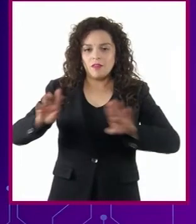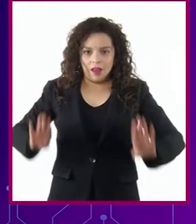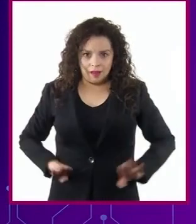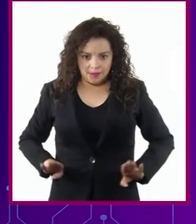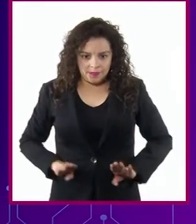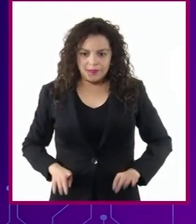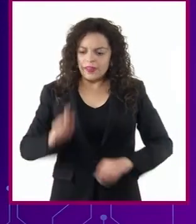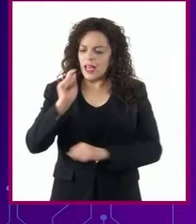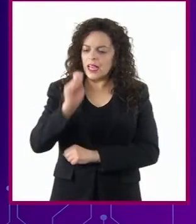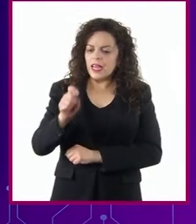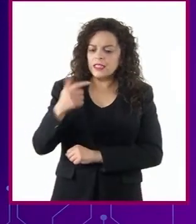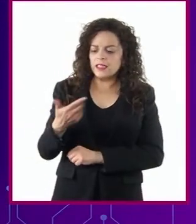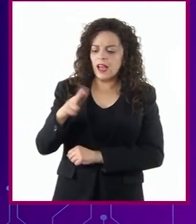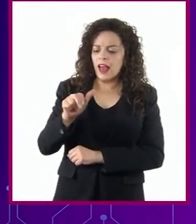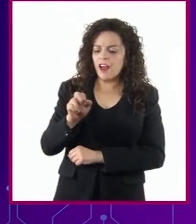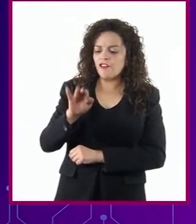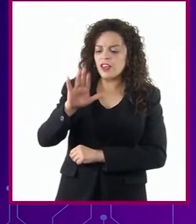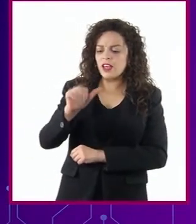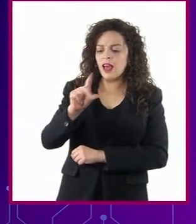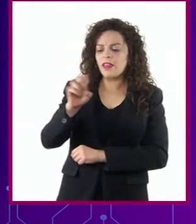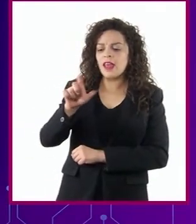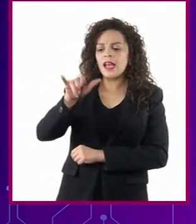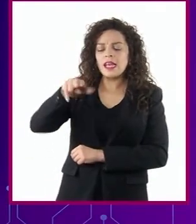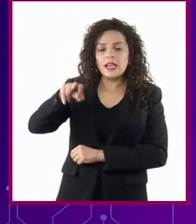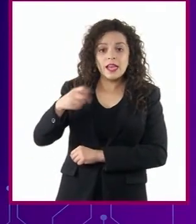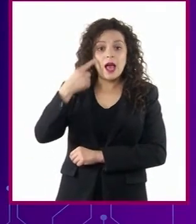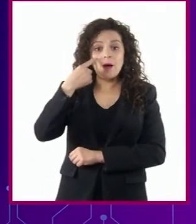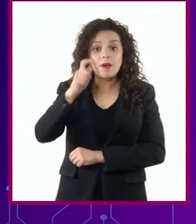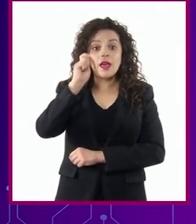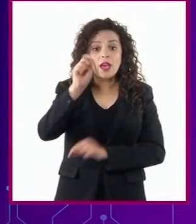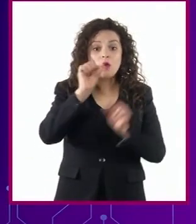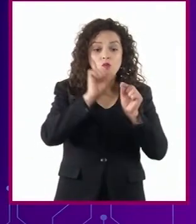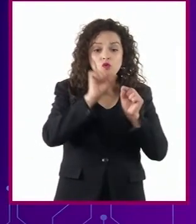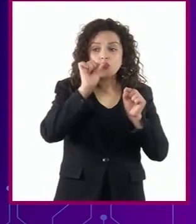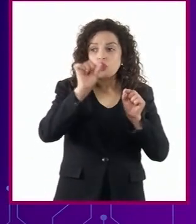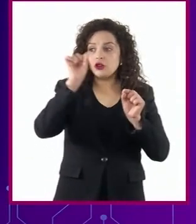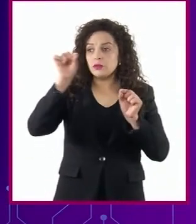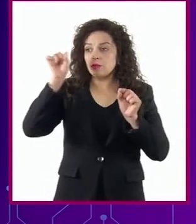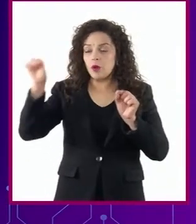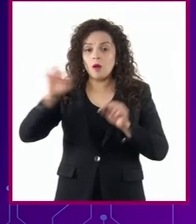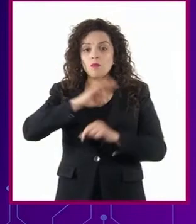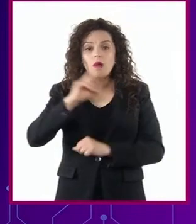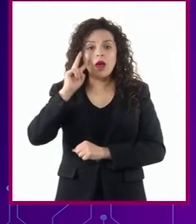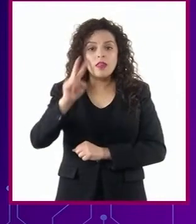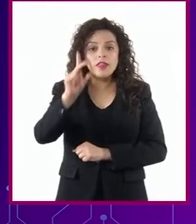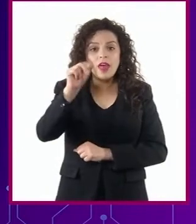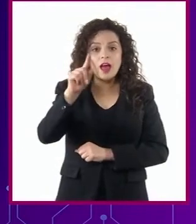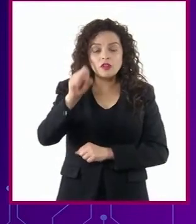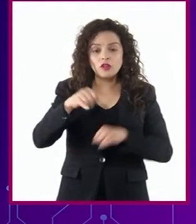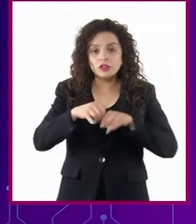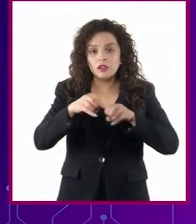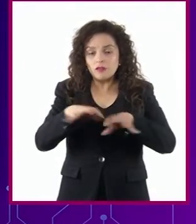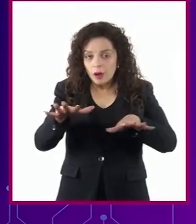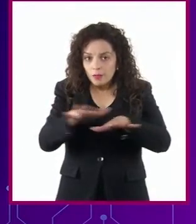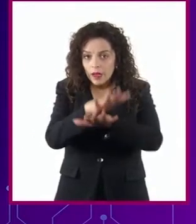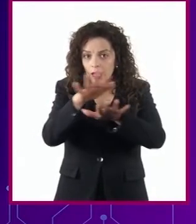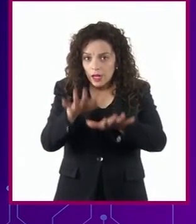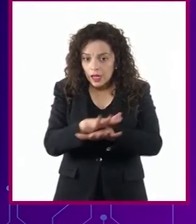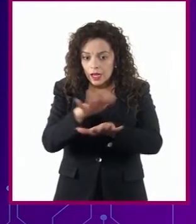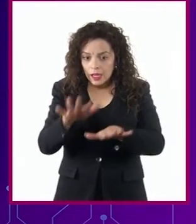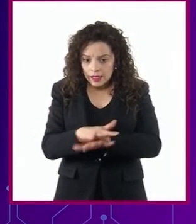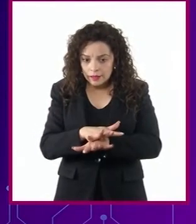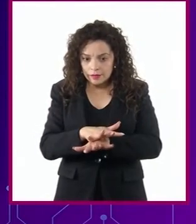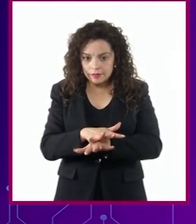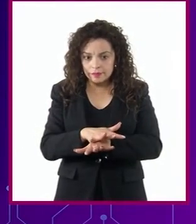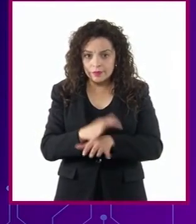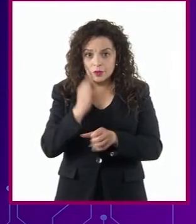de línea? Consiste en una serie de puntos conectados que muestran datos o información que cambia en el tiempo. La